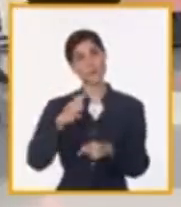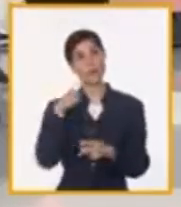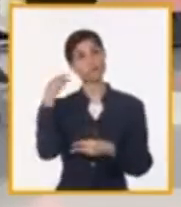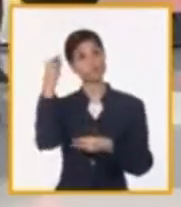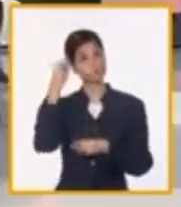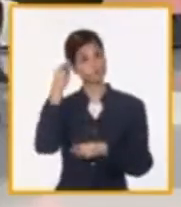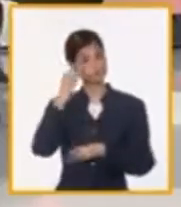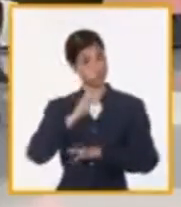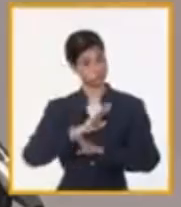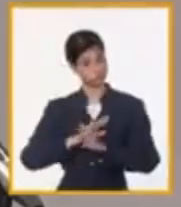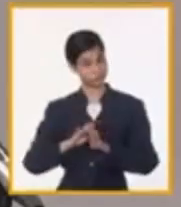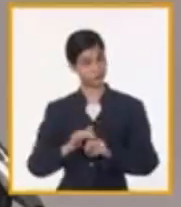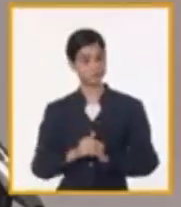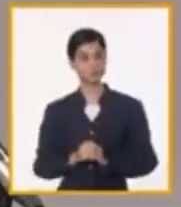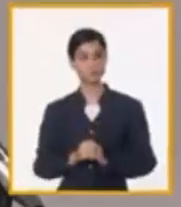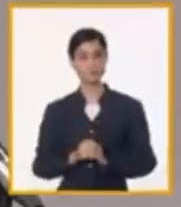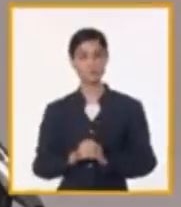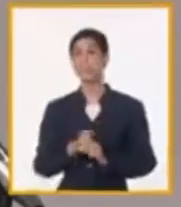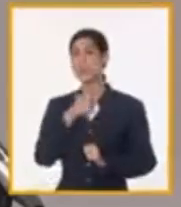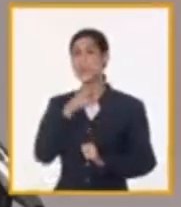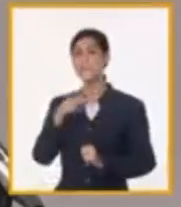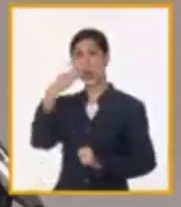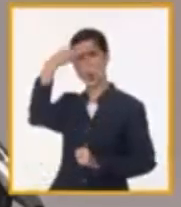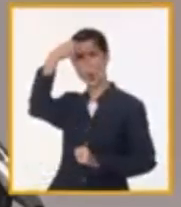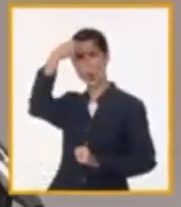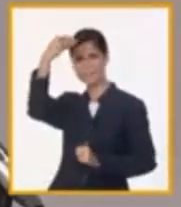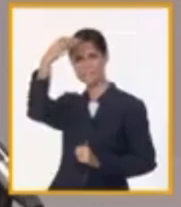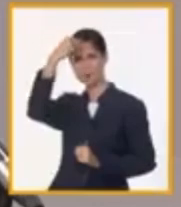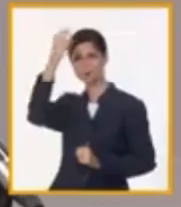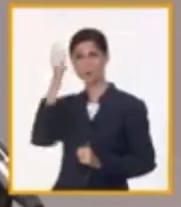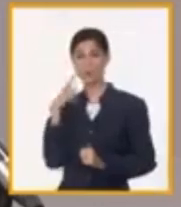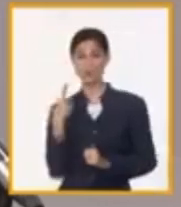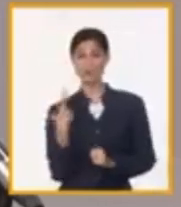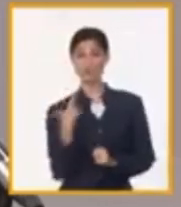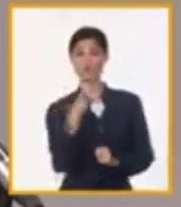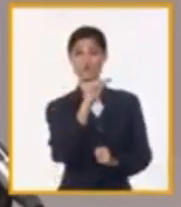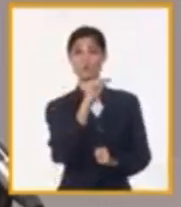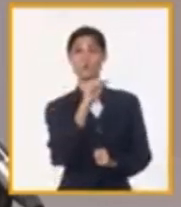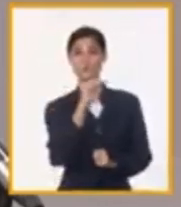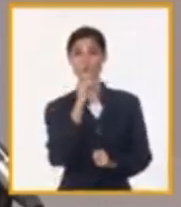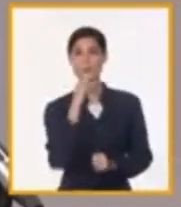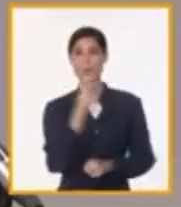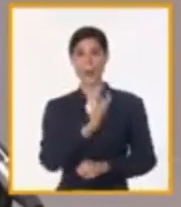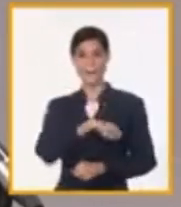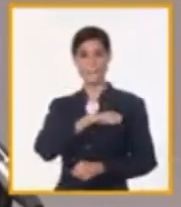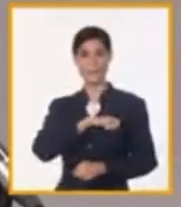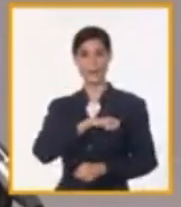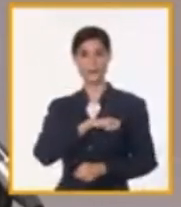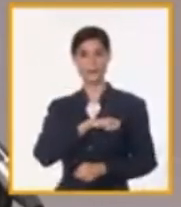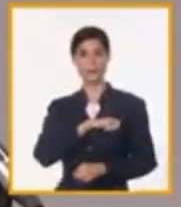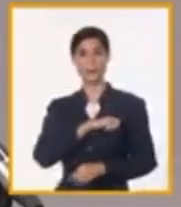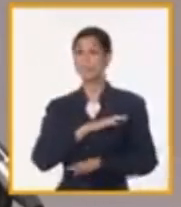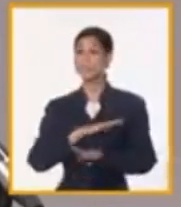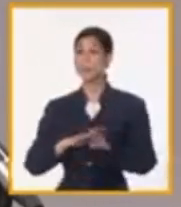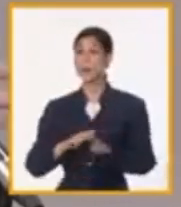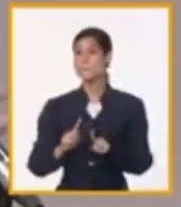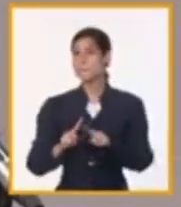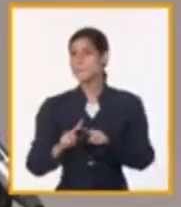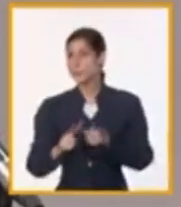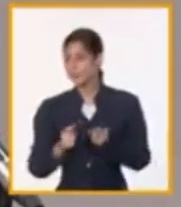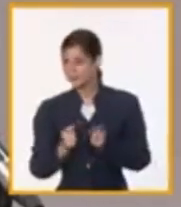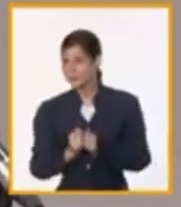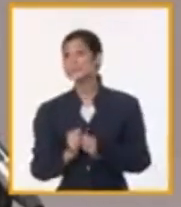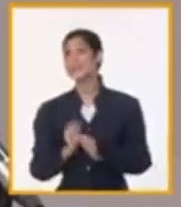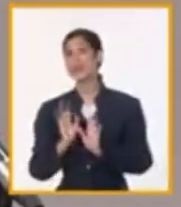González decide salir del país porque ya el la justicia venezolana lo había citado en tres ocasiones para que él fuera y